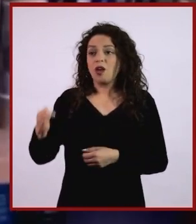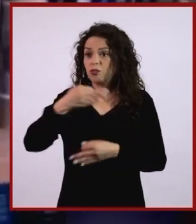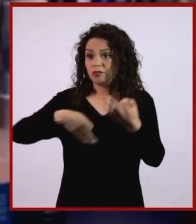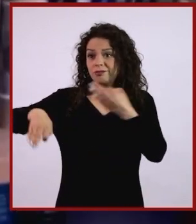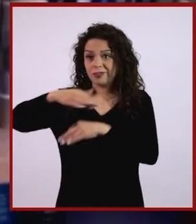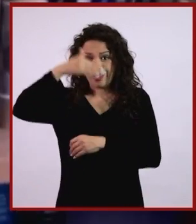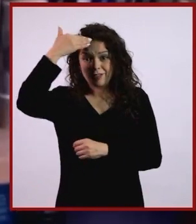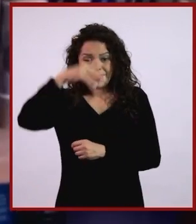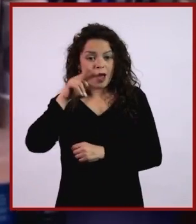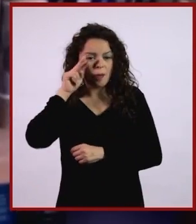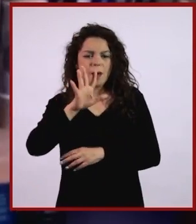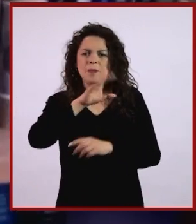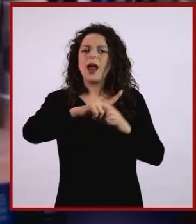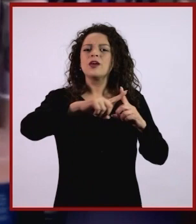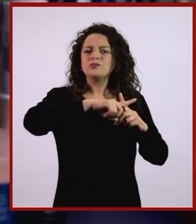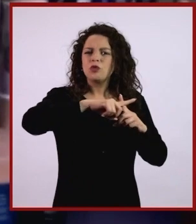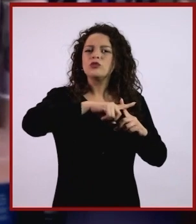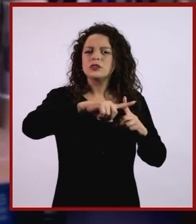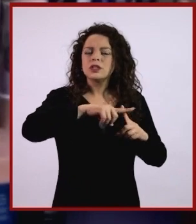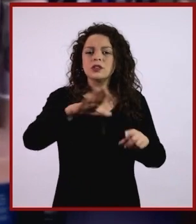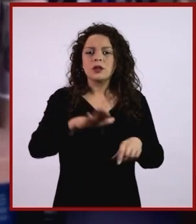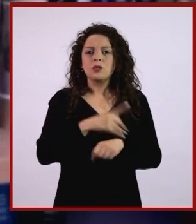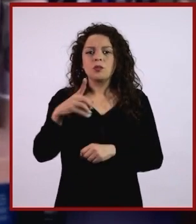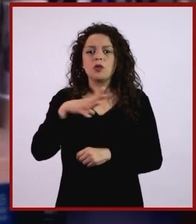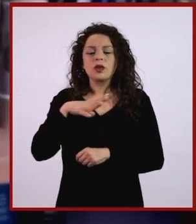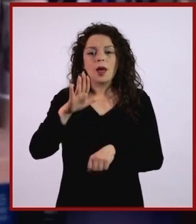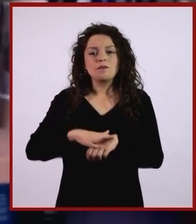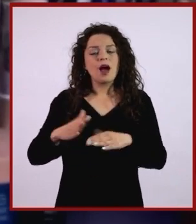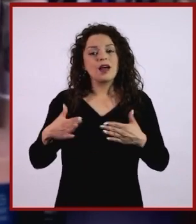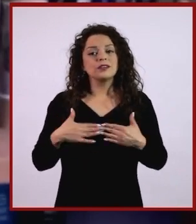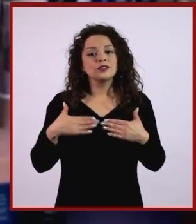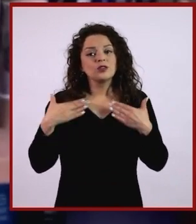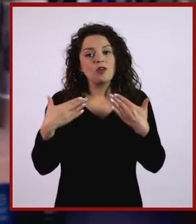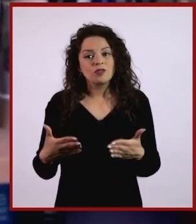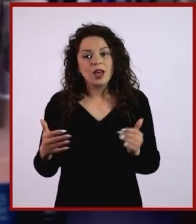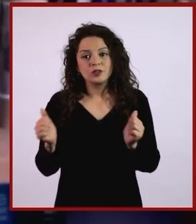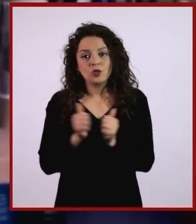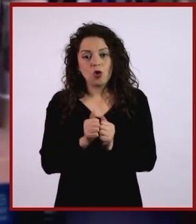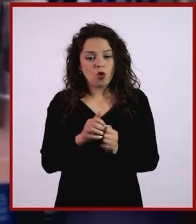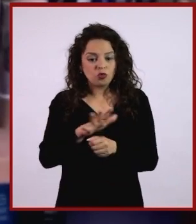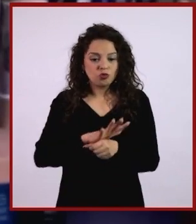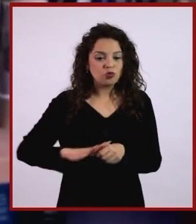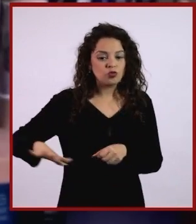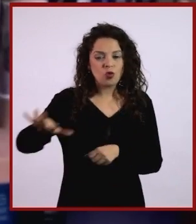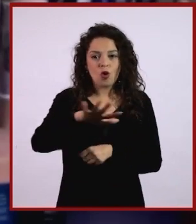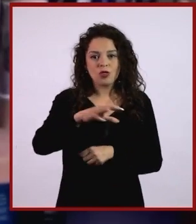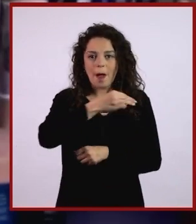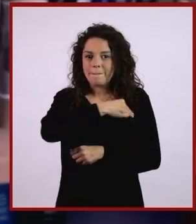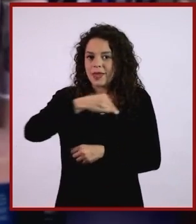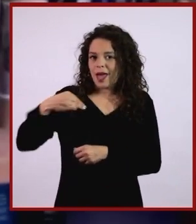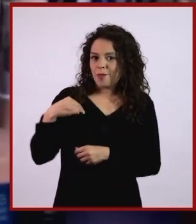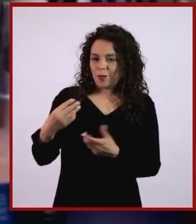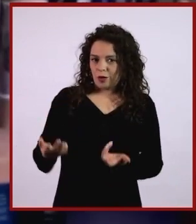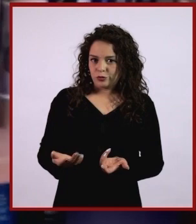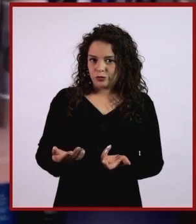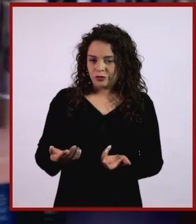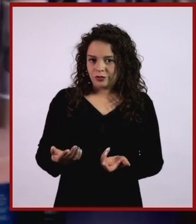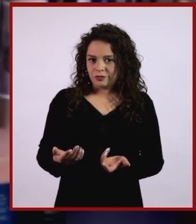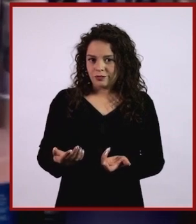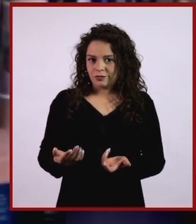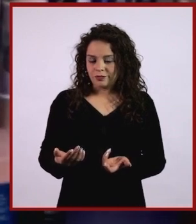es vista como algo positivo porque permite que haya una mayor confianza entre los miembros de la sociedad. O sea, una